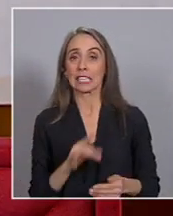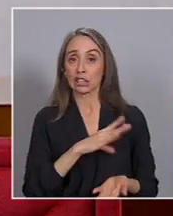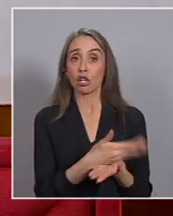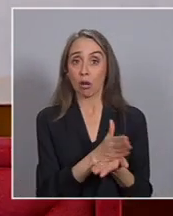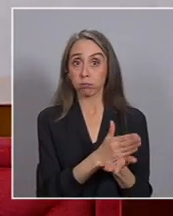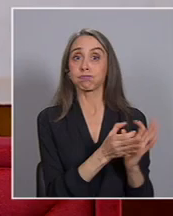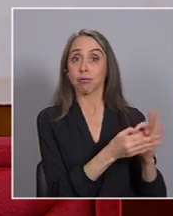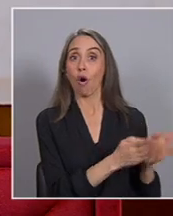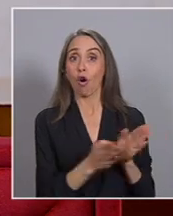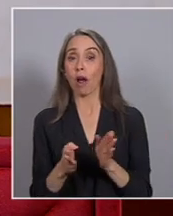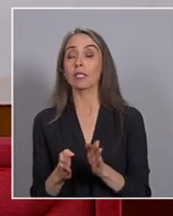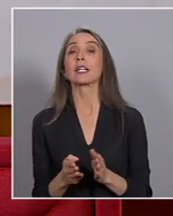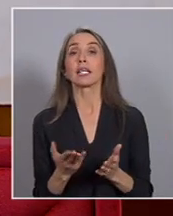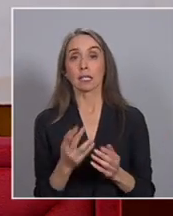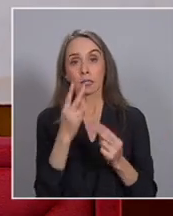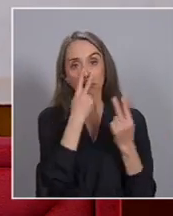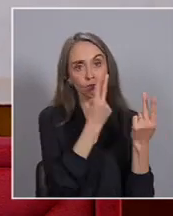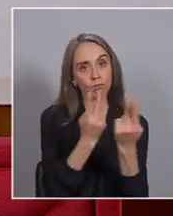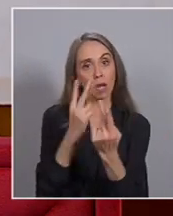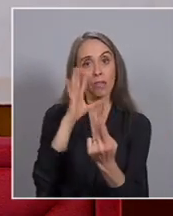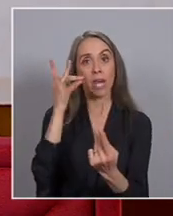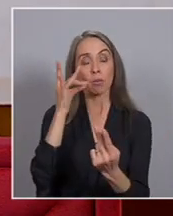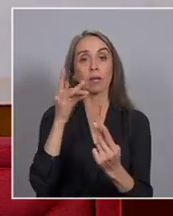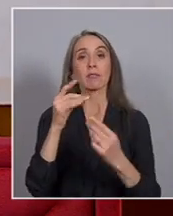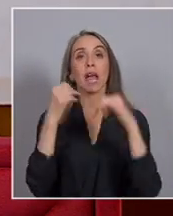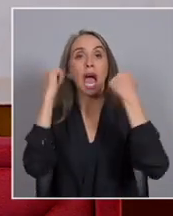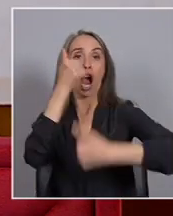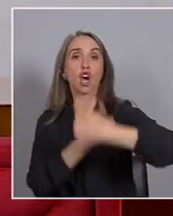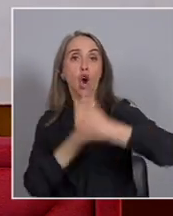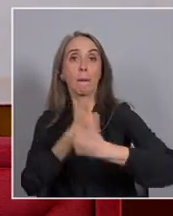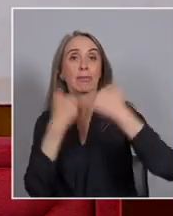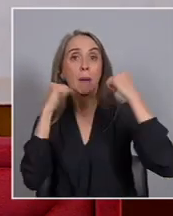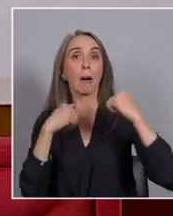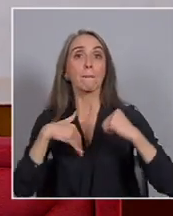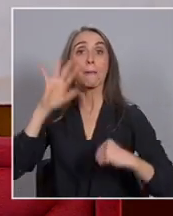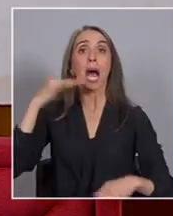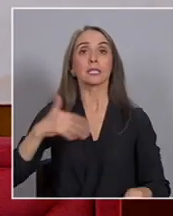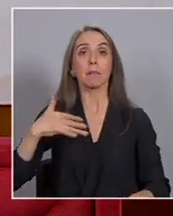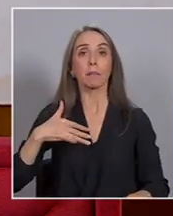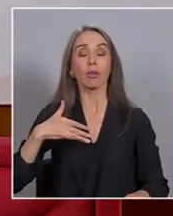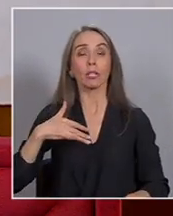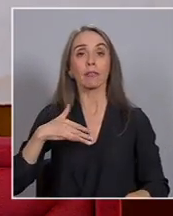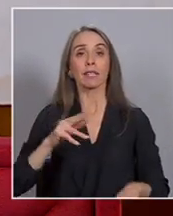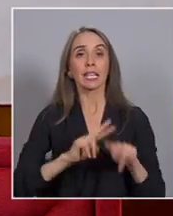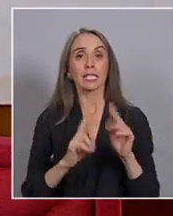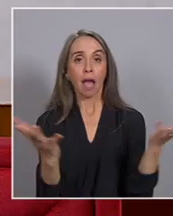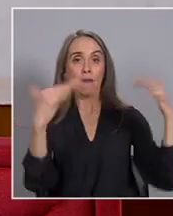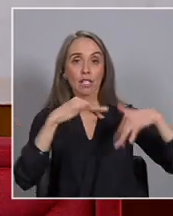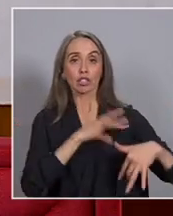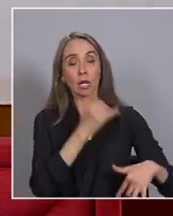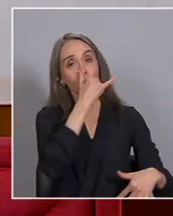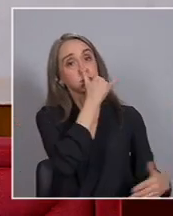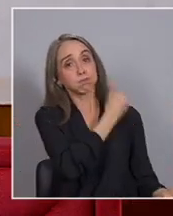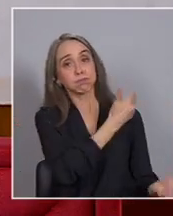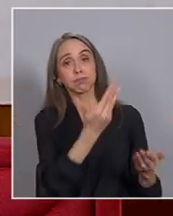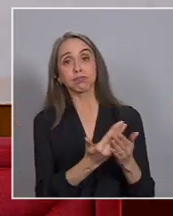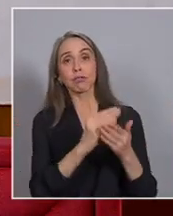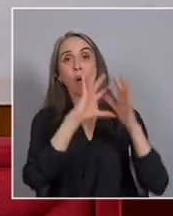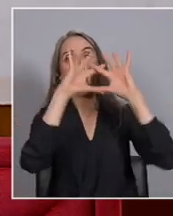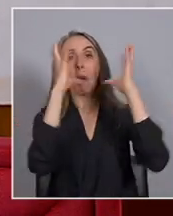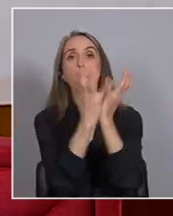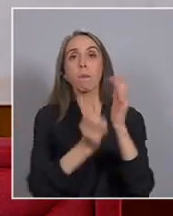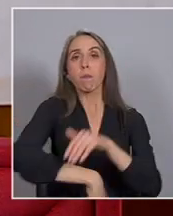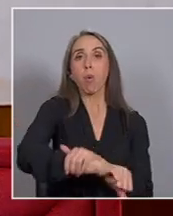trata, démonos cuenta, del evento deportivo más importante desarrollado en Chile desde el Mundial del